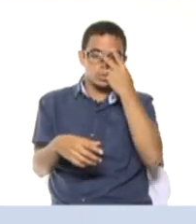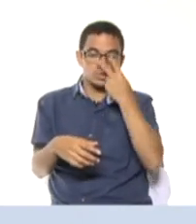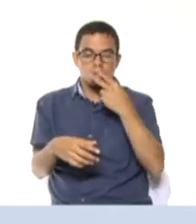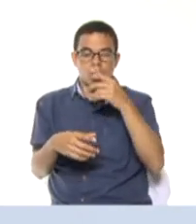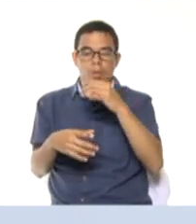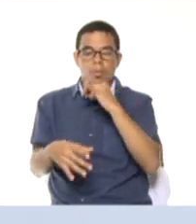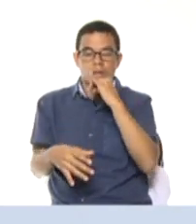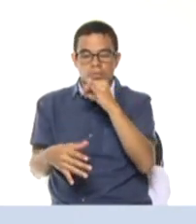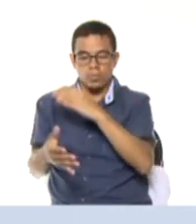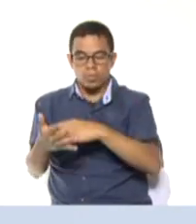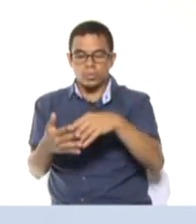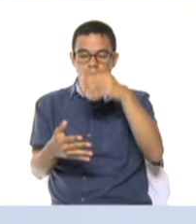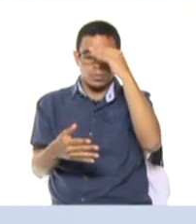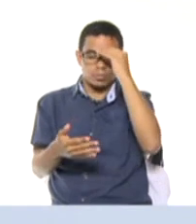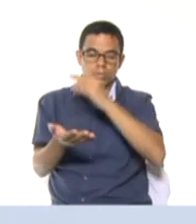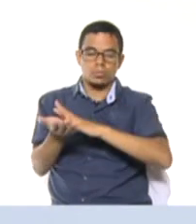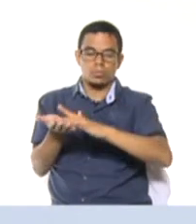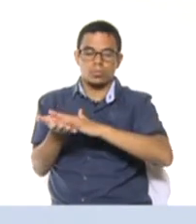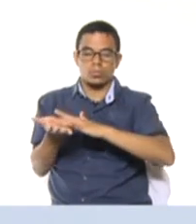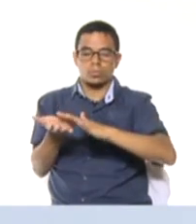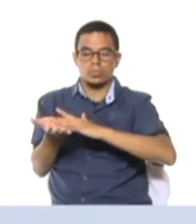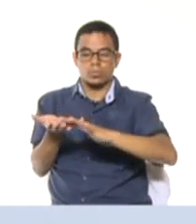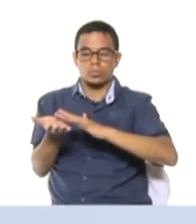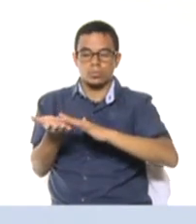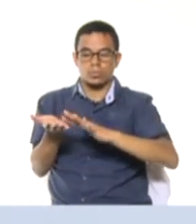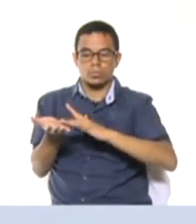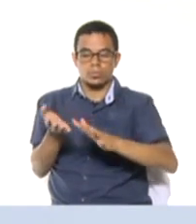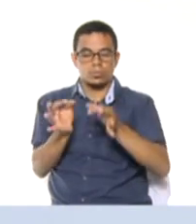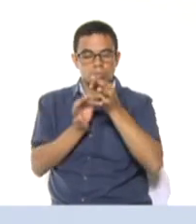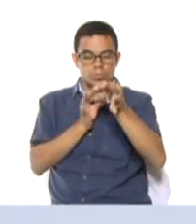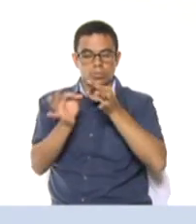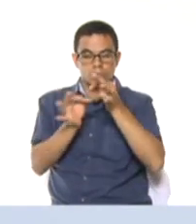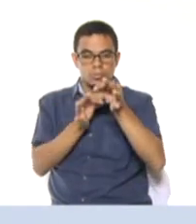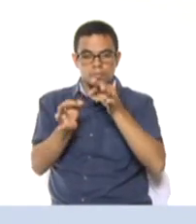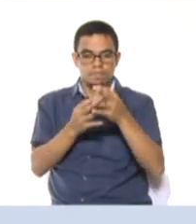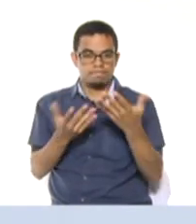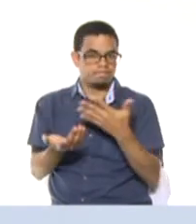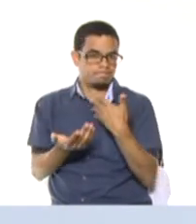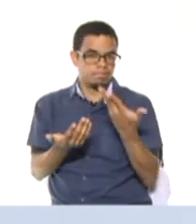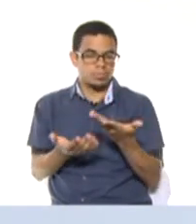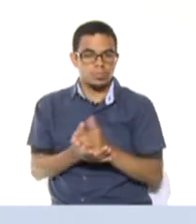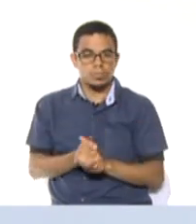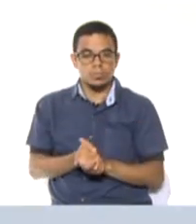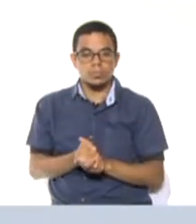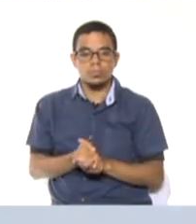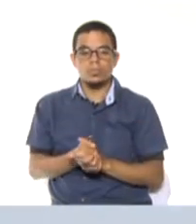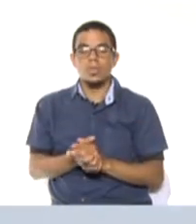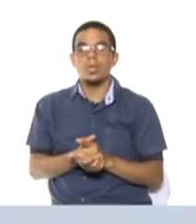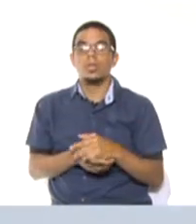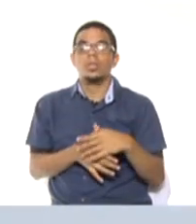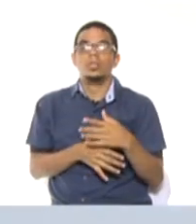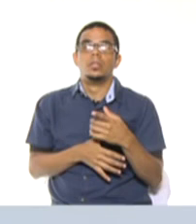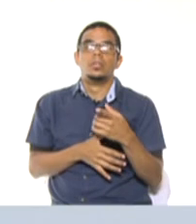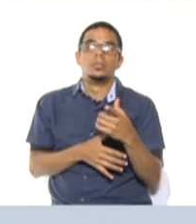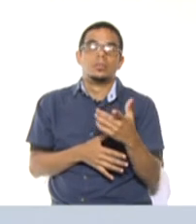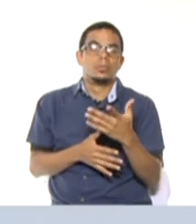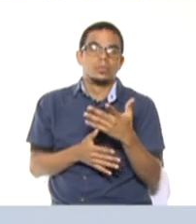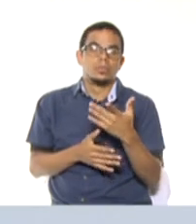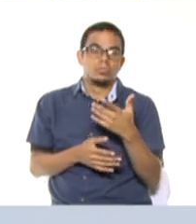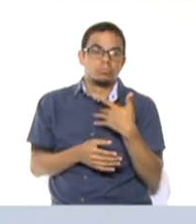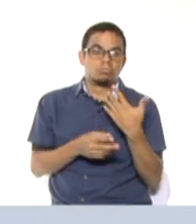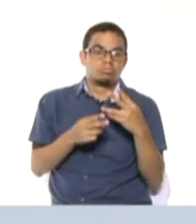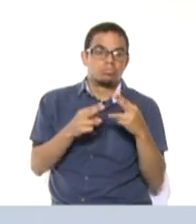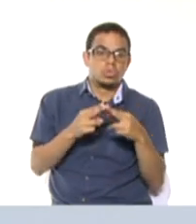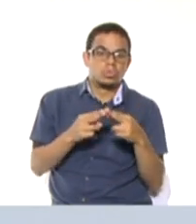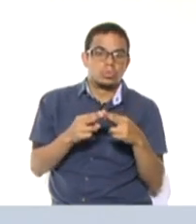obtener esa información que están recibiendo en un momento determinado. O incluso si quieren manifestar o dar a